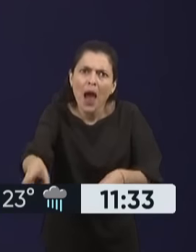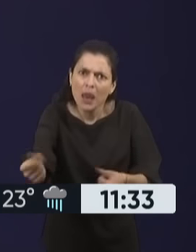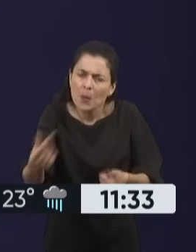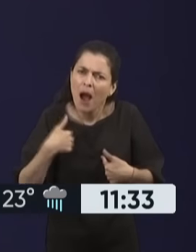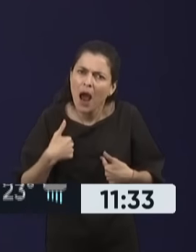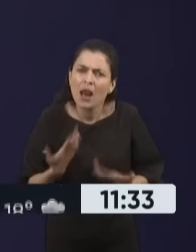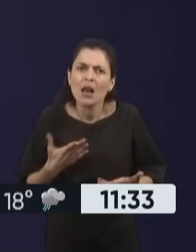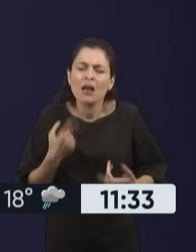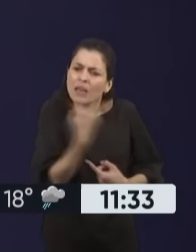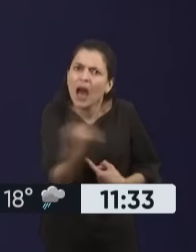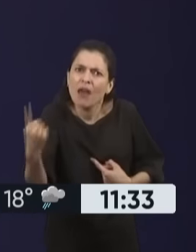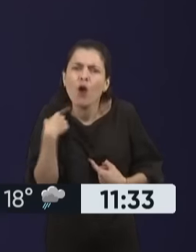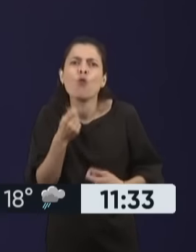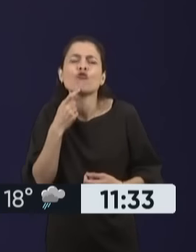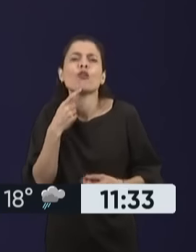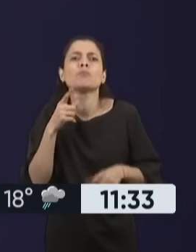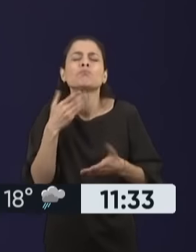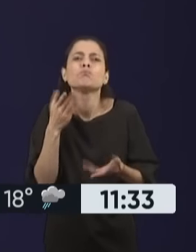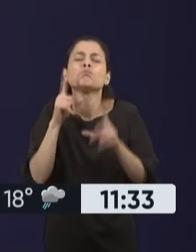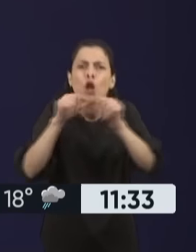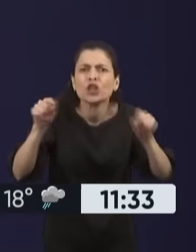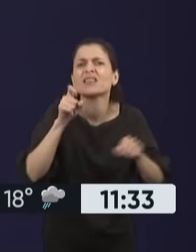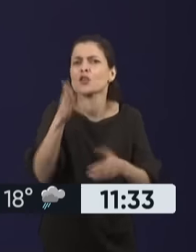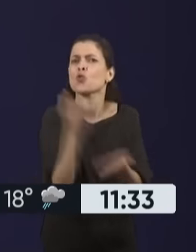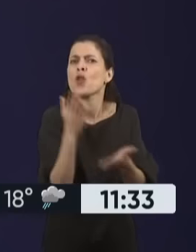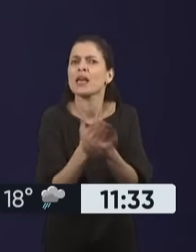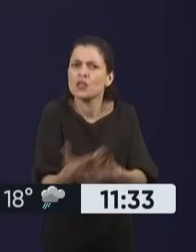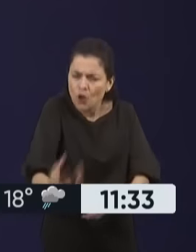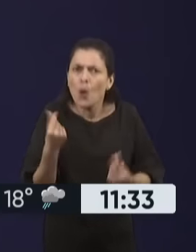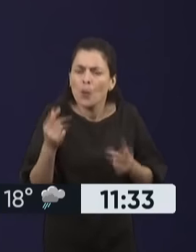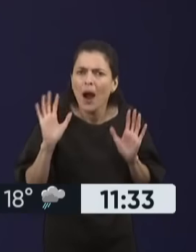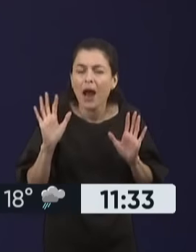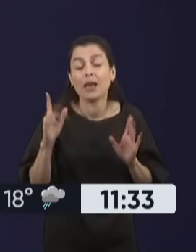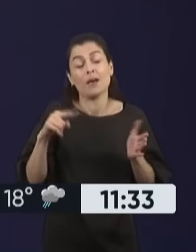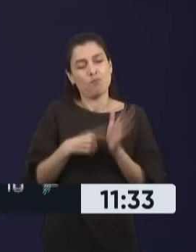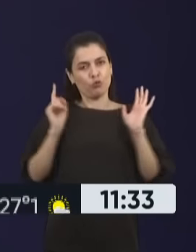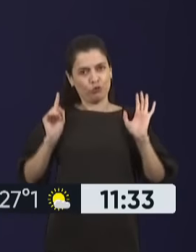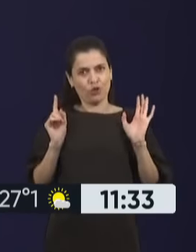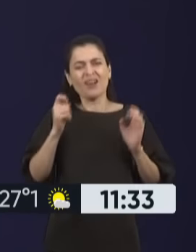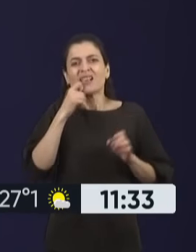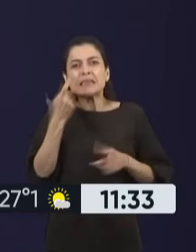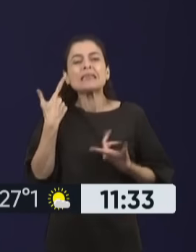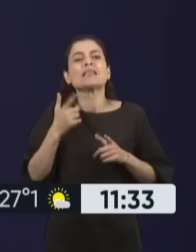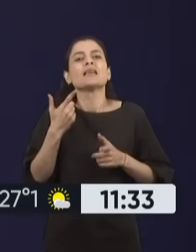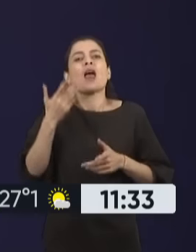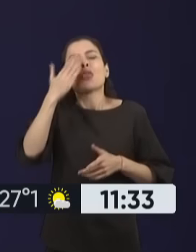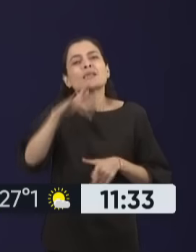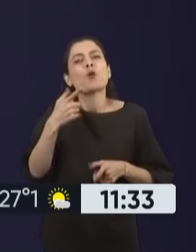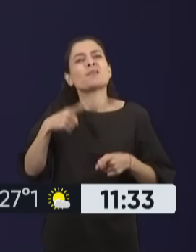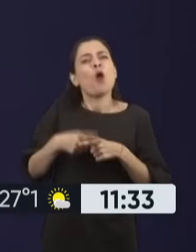marcha los reclamos que puedan considerar etcétera lo que no consideramos Genuino Es que desde un escritorio